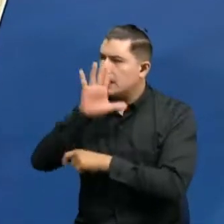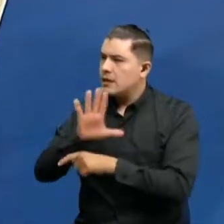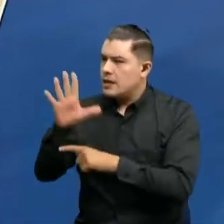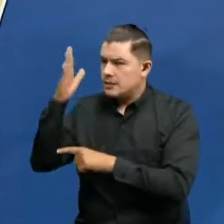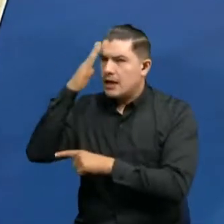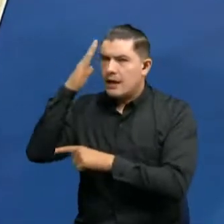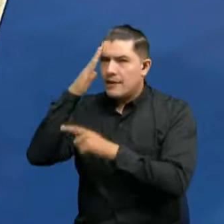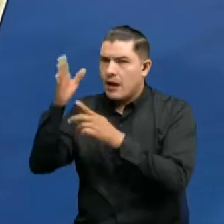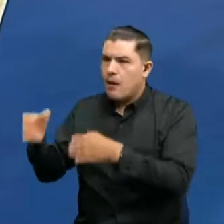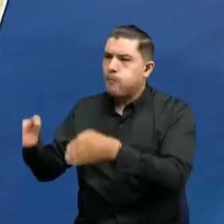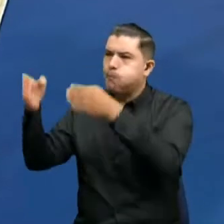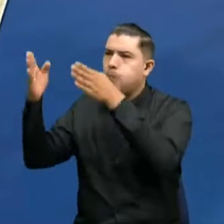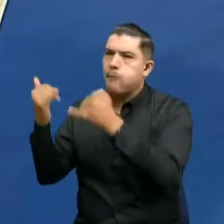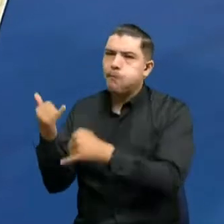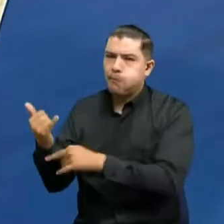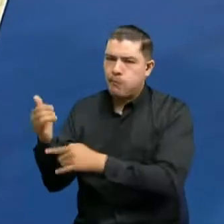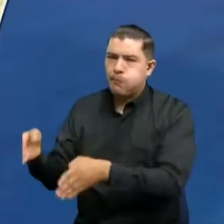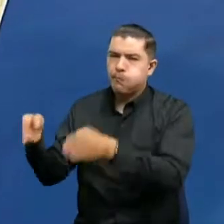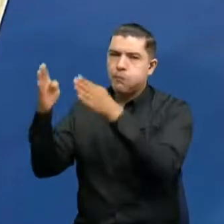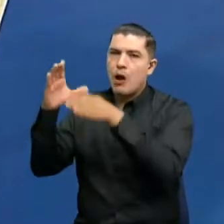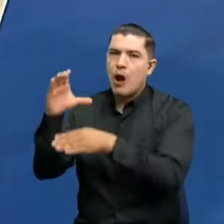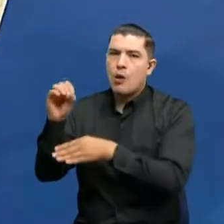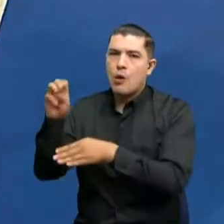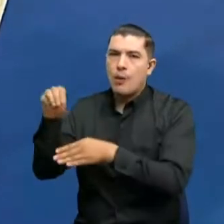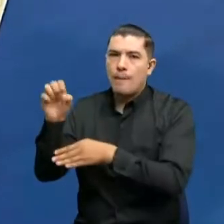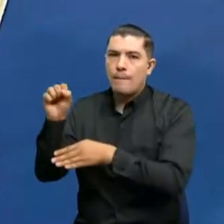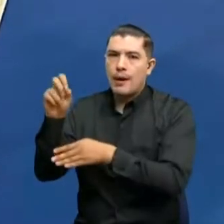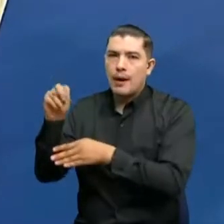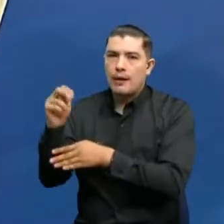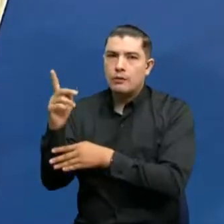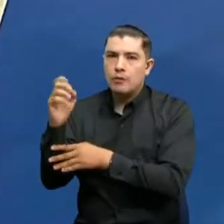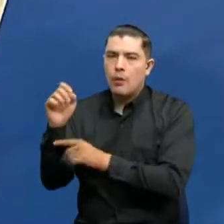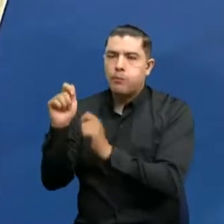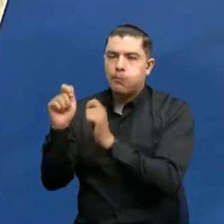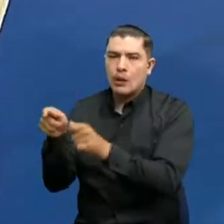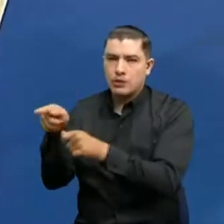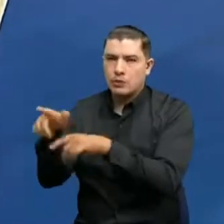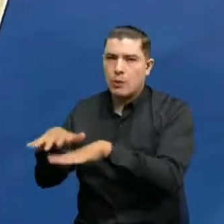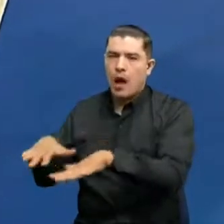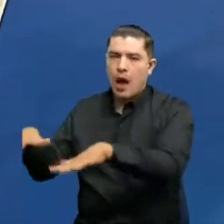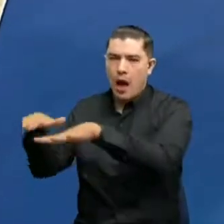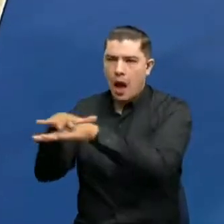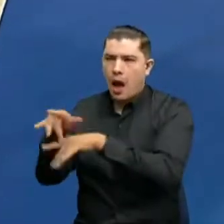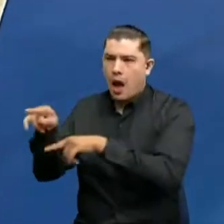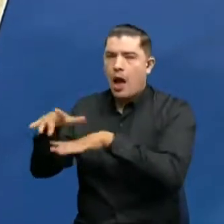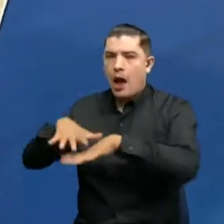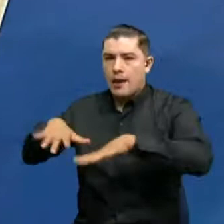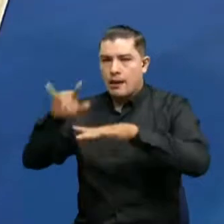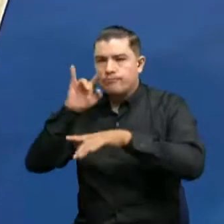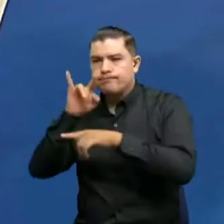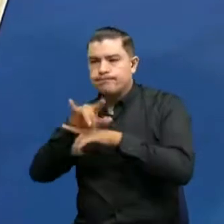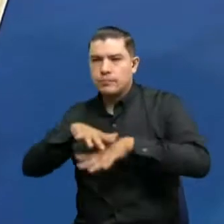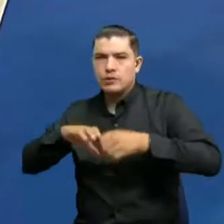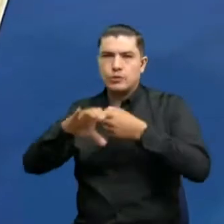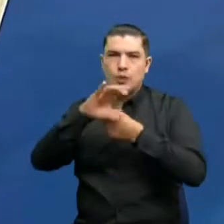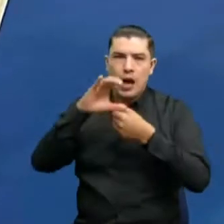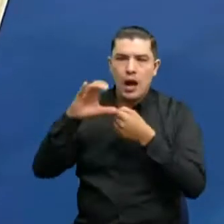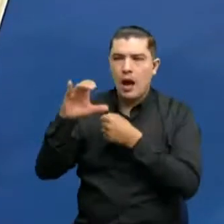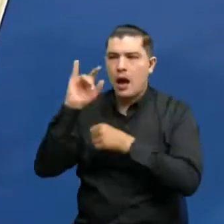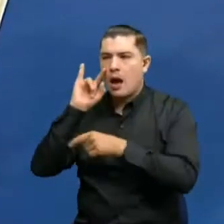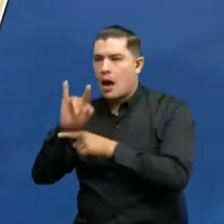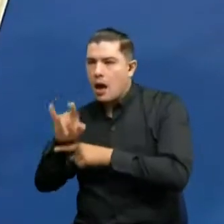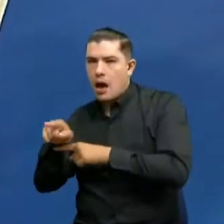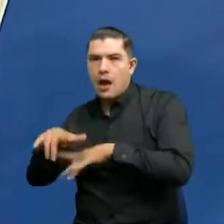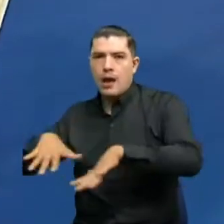de la policía metropolitana de cúcuta comprende todo lo que es cúcuta la zona urbana la zona rural pero también comprende municipios muy